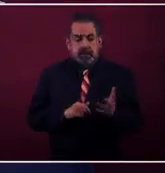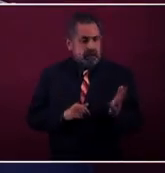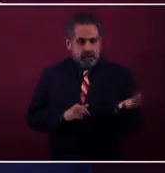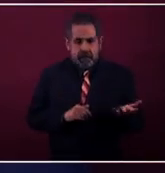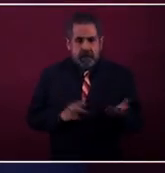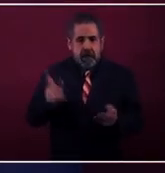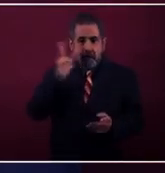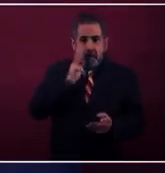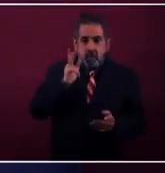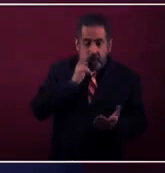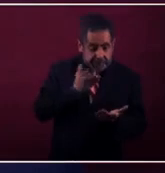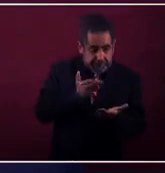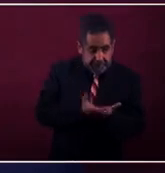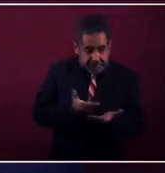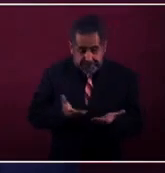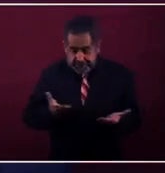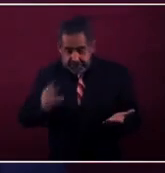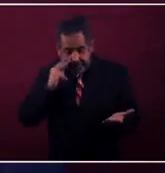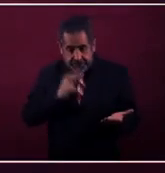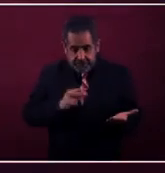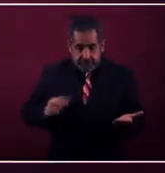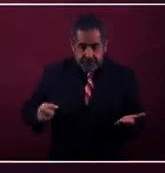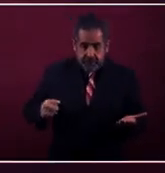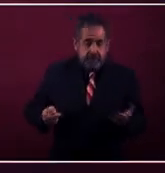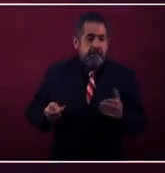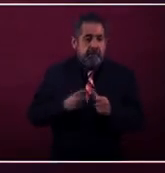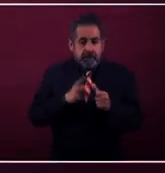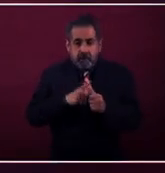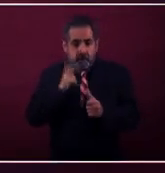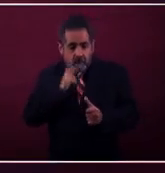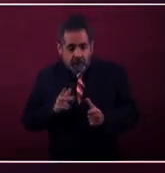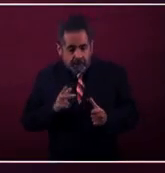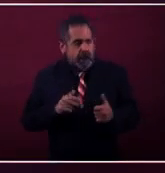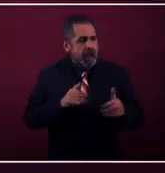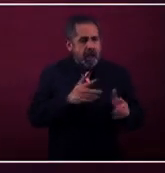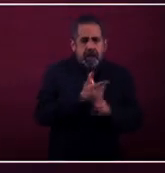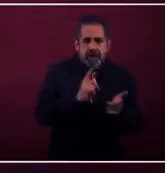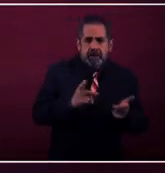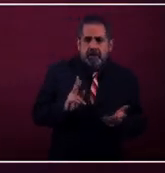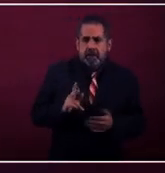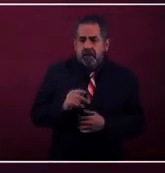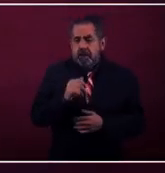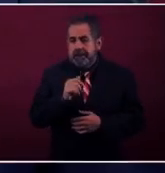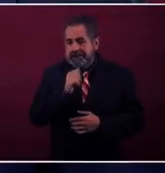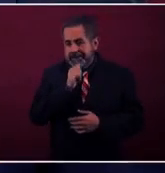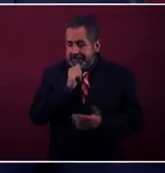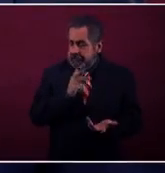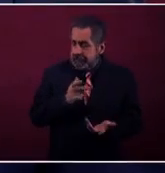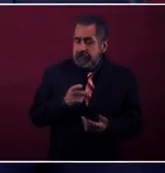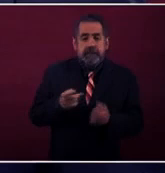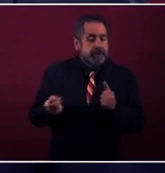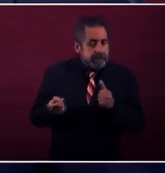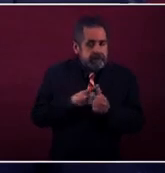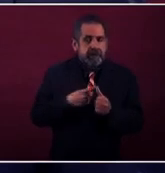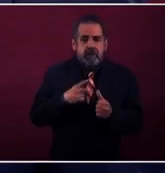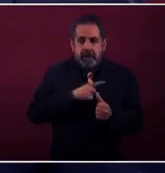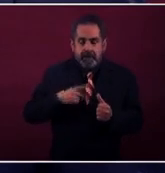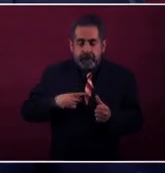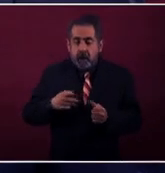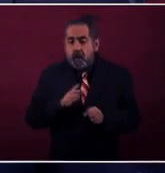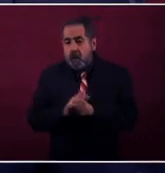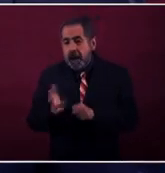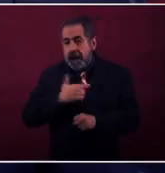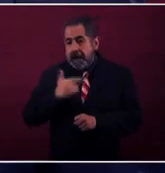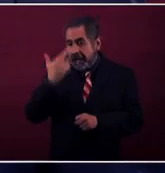sin tener elementos y libérese. Eso no. O sea, tiene que haber un